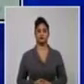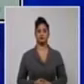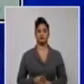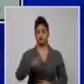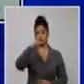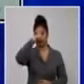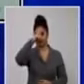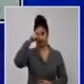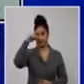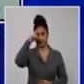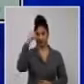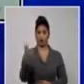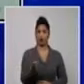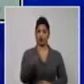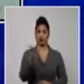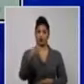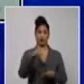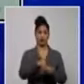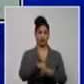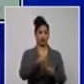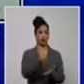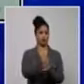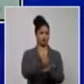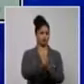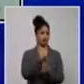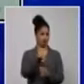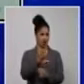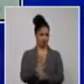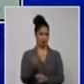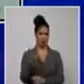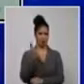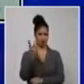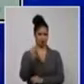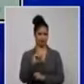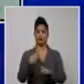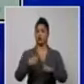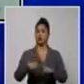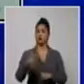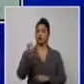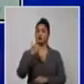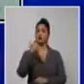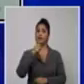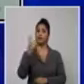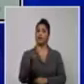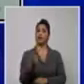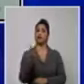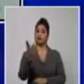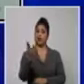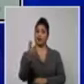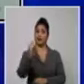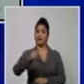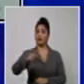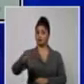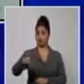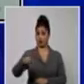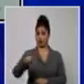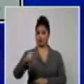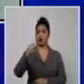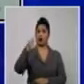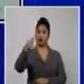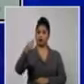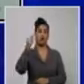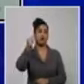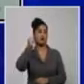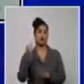del municipio Santi Espíritu. En el caso de Ciego Ávila, los 3 pacientes diagnosticados, uno de Florencia